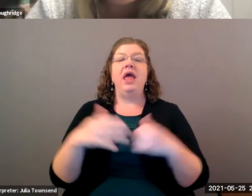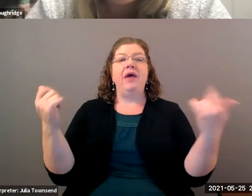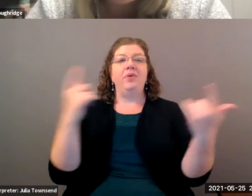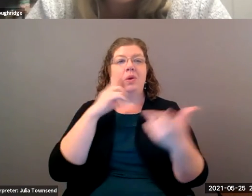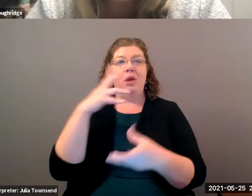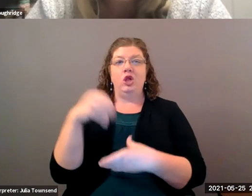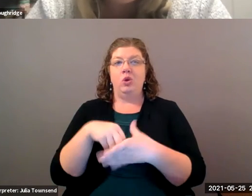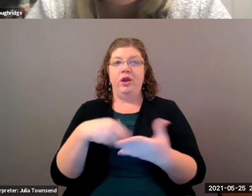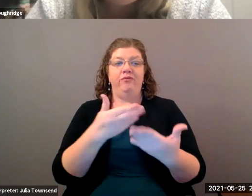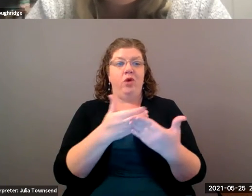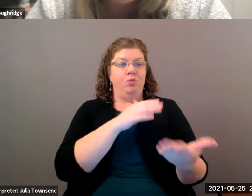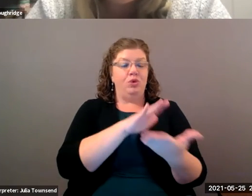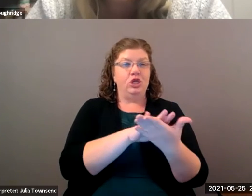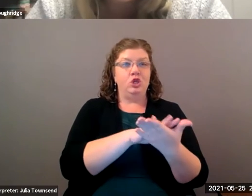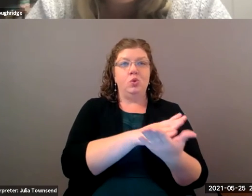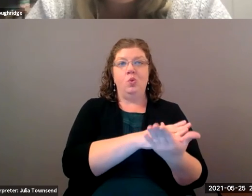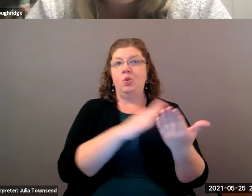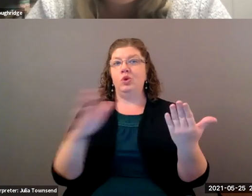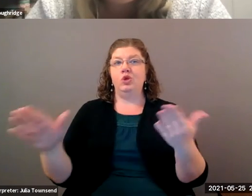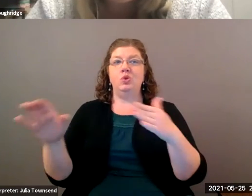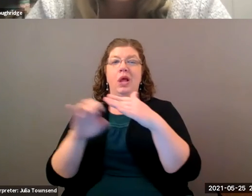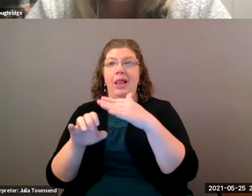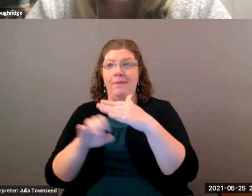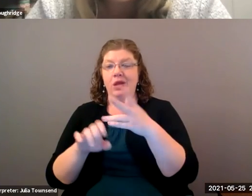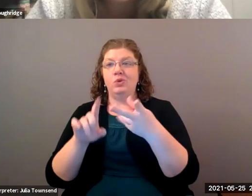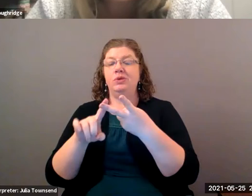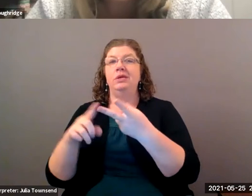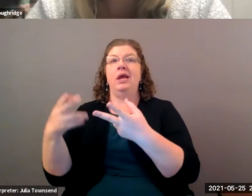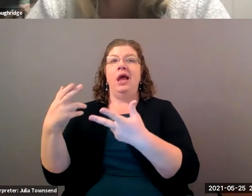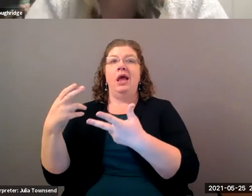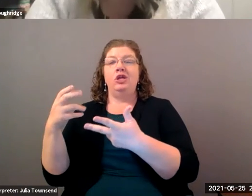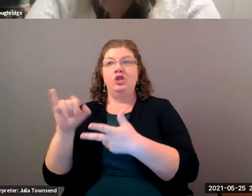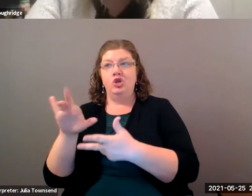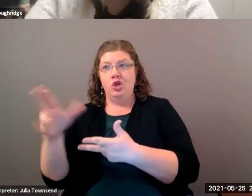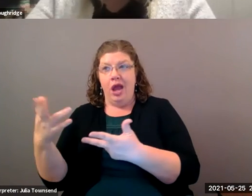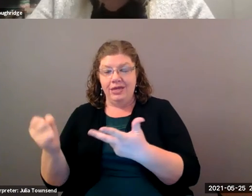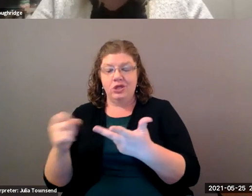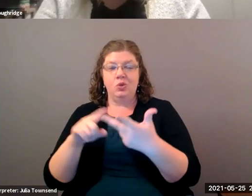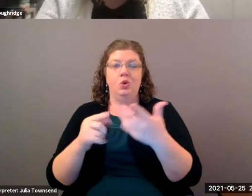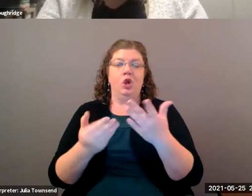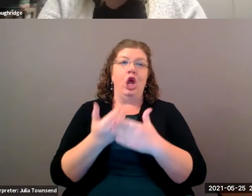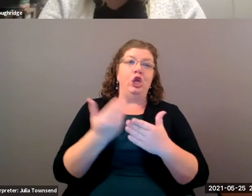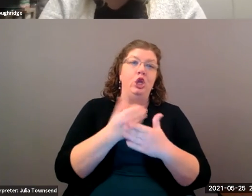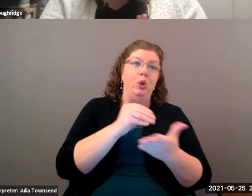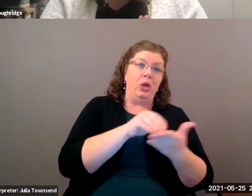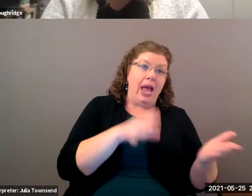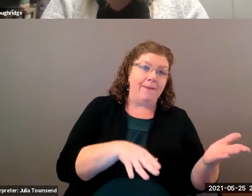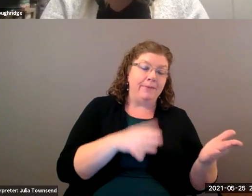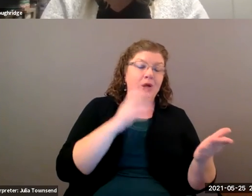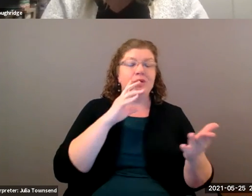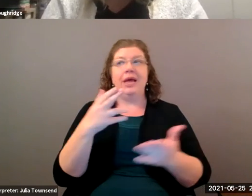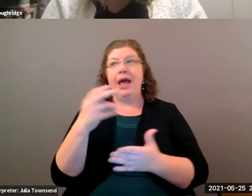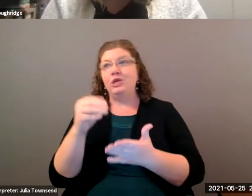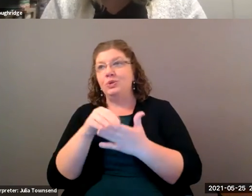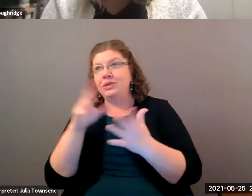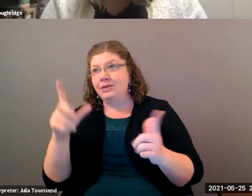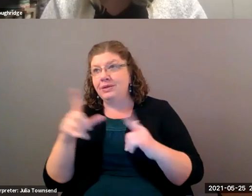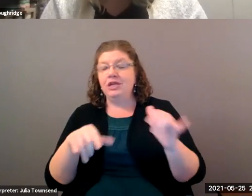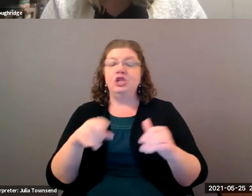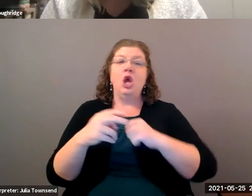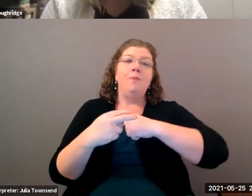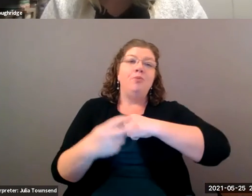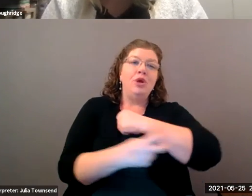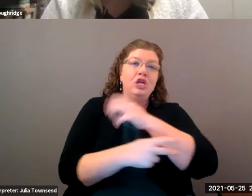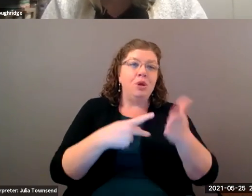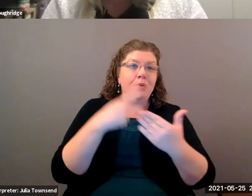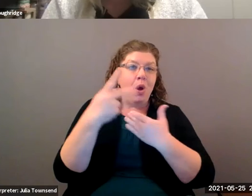3 millones. Y vamos a incluir a todos los estudiantes a todos los niveles, desde el preescolar hasta la primaria,